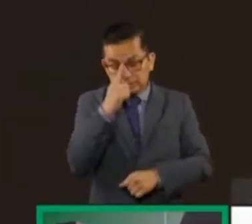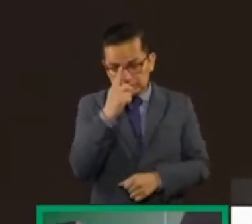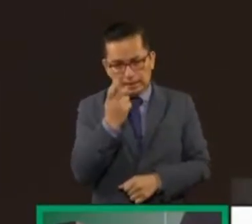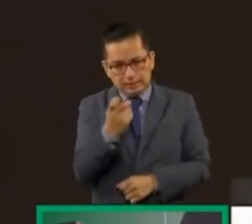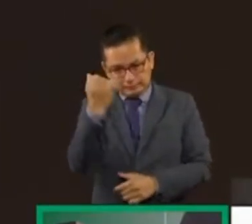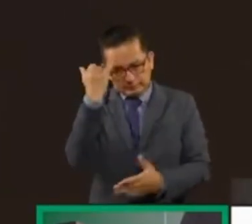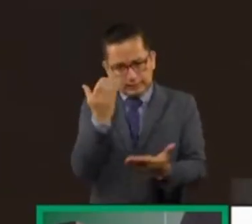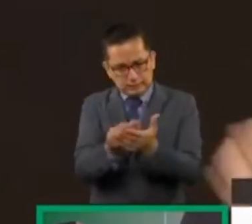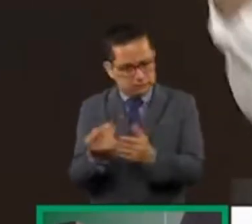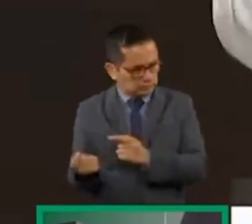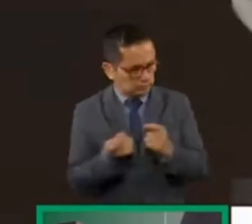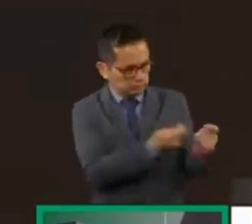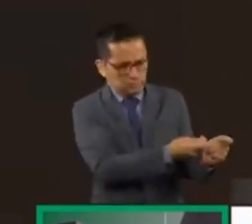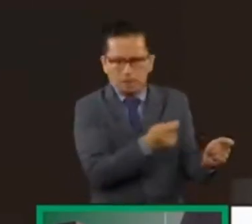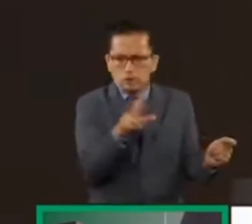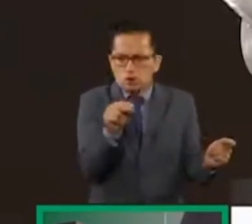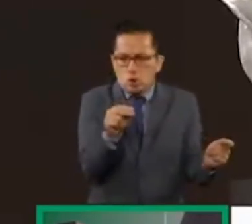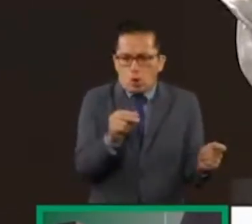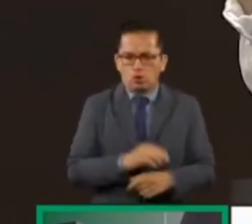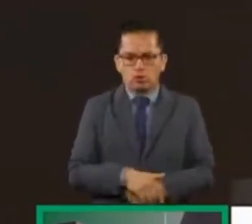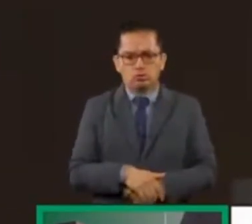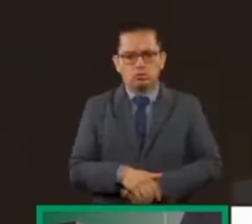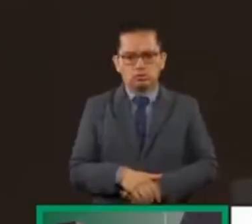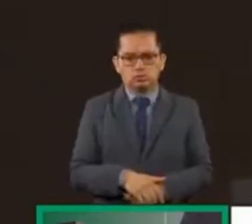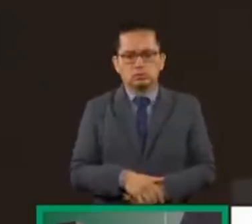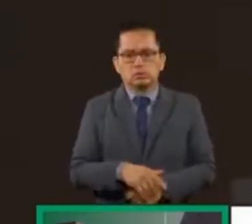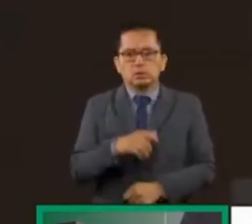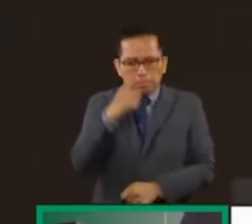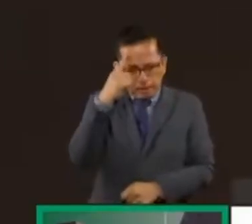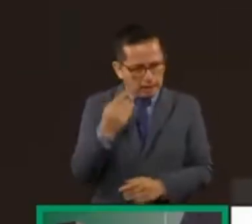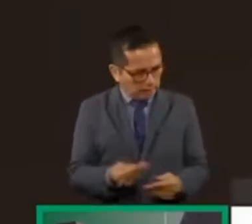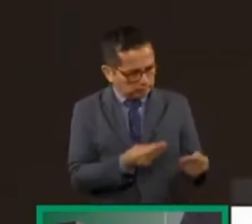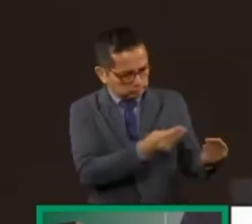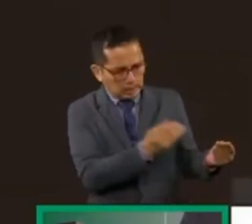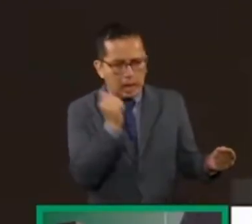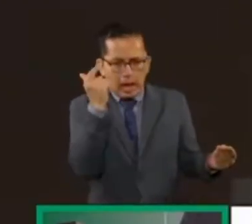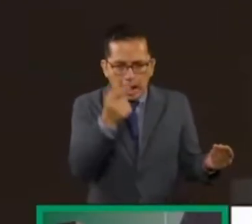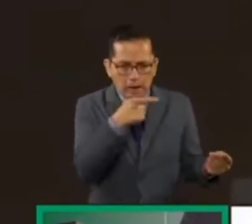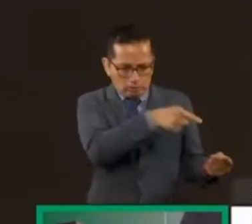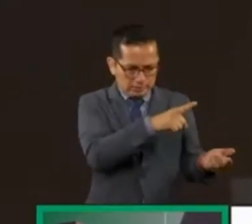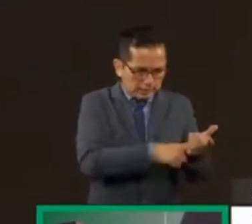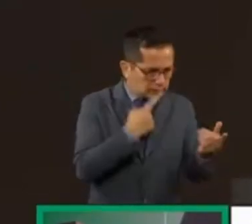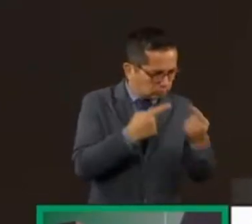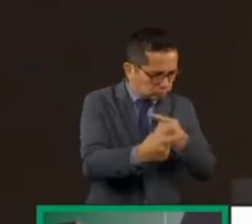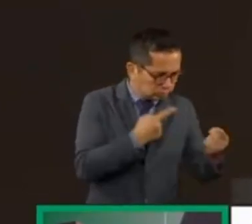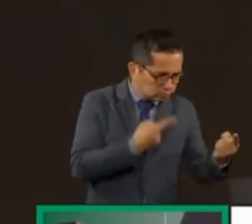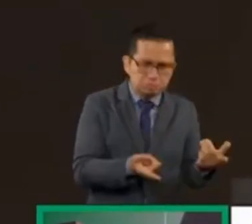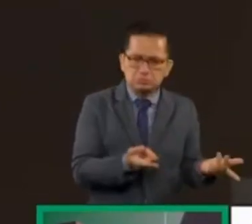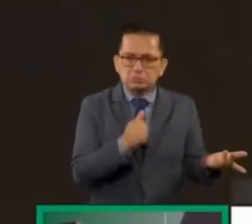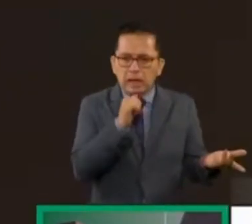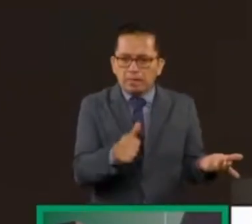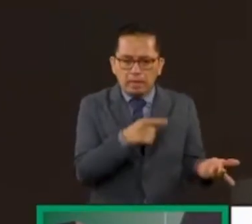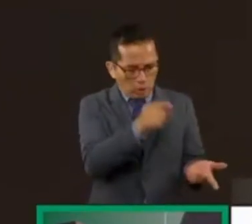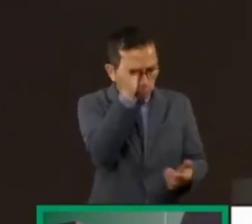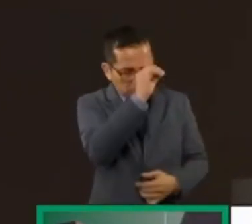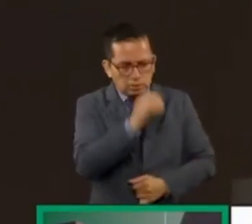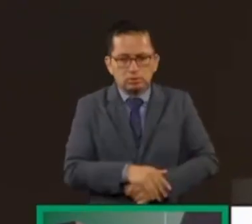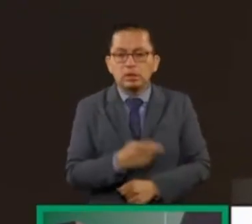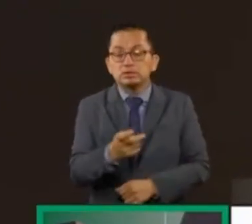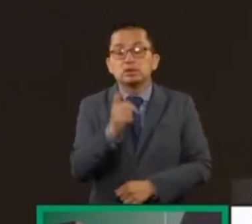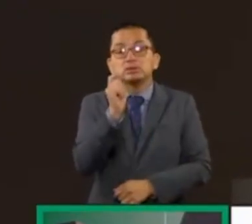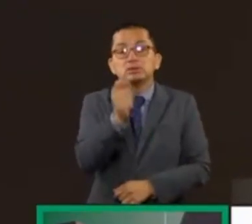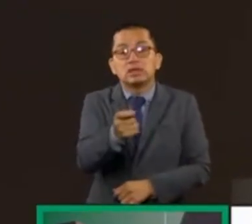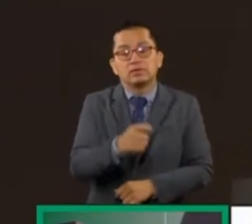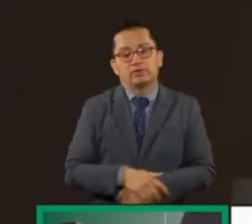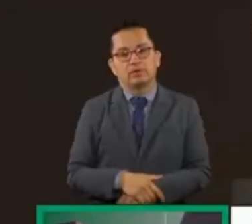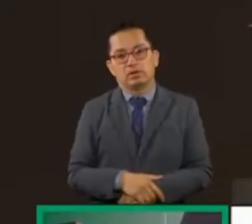leyes para dictaminarlas y ni siquiera para su opinión, significa ocultarle no solo a los